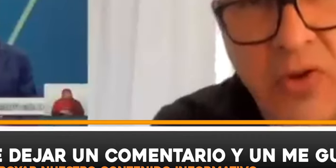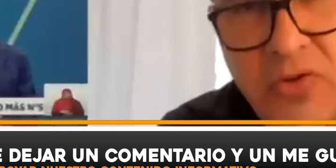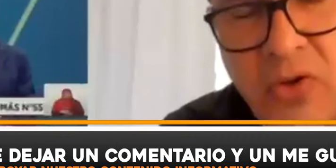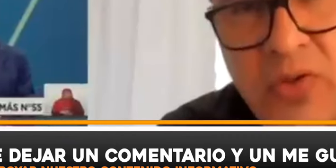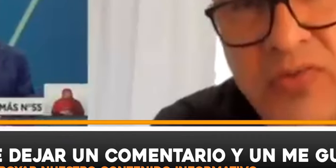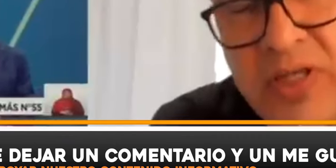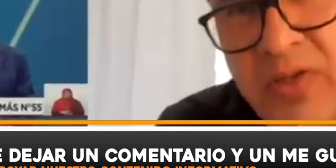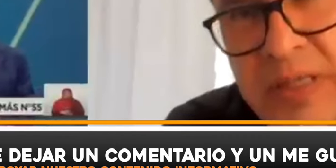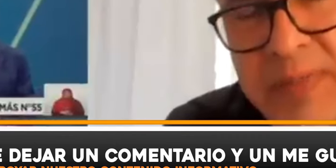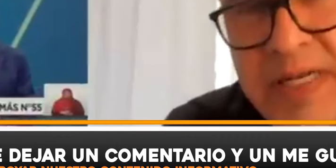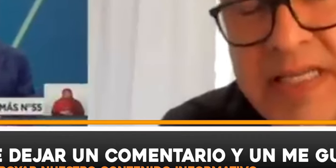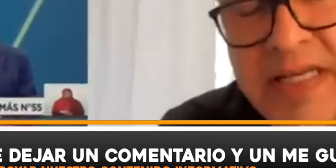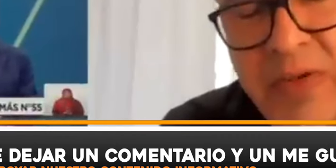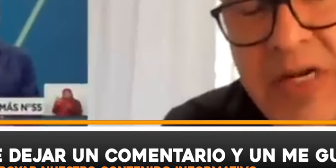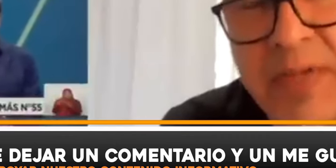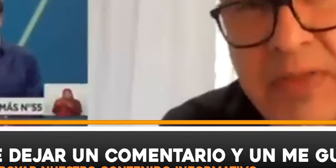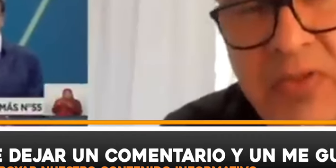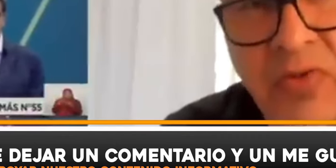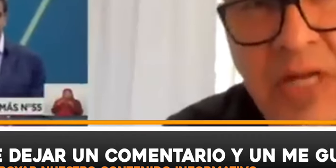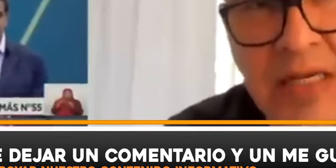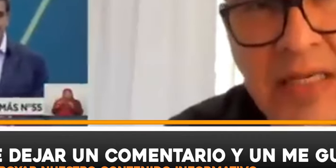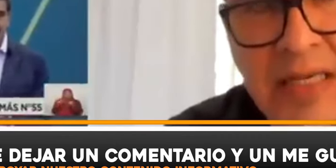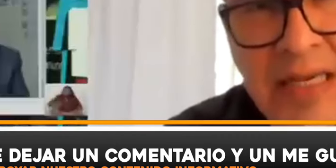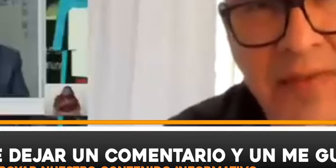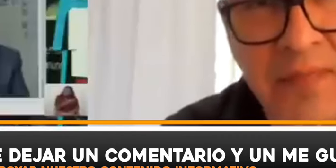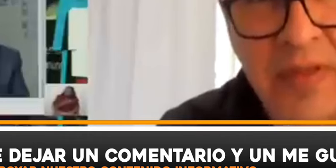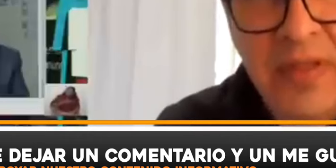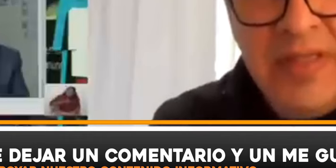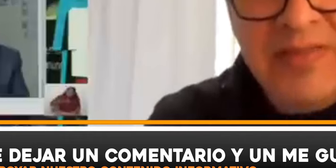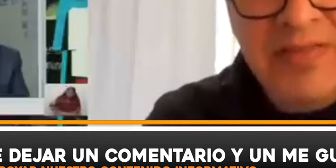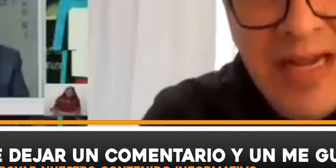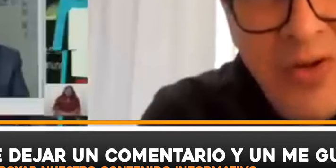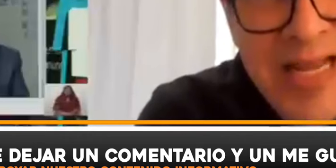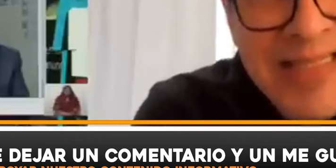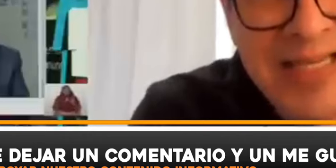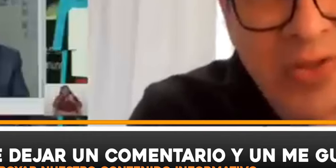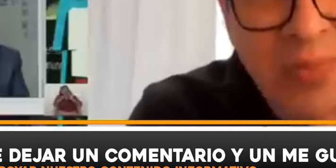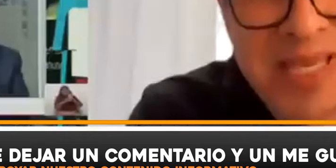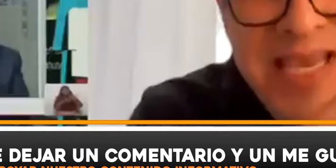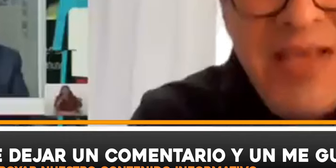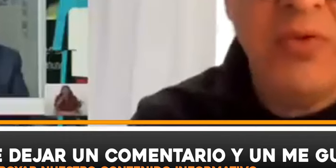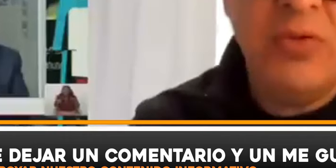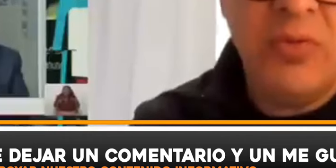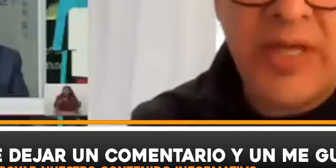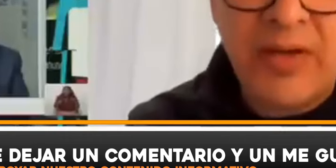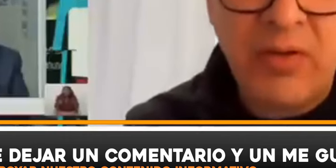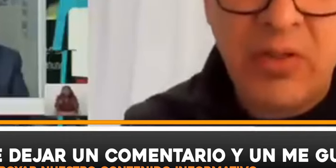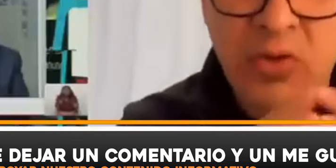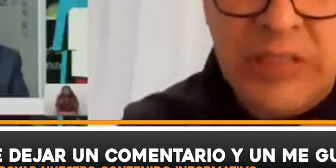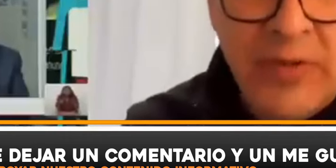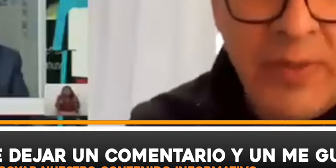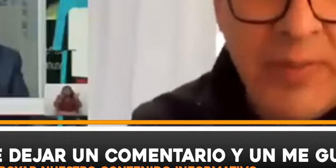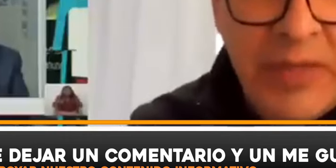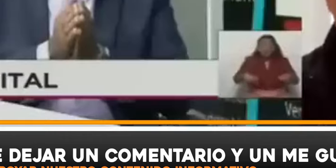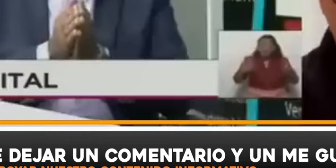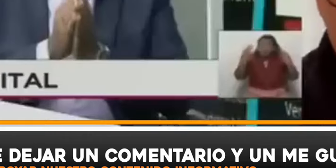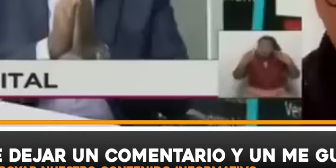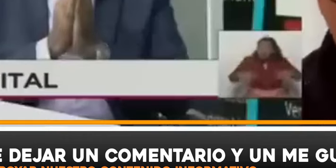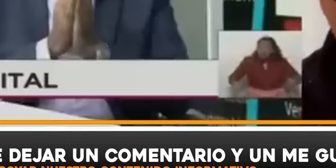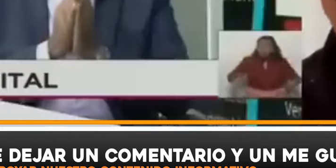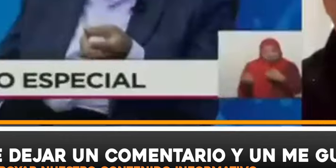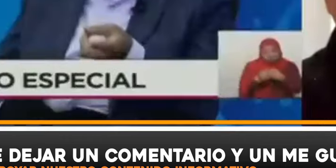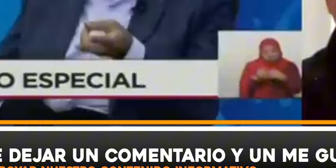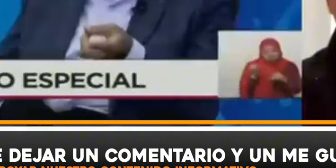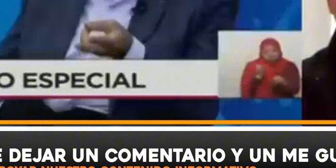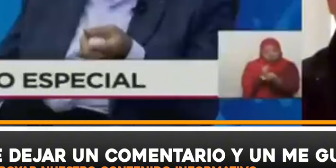Mira, yo coincido, y también añadiría un elemento adicional, que es que si algo le ha tenido miedo el gobierno de Hugo Chávez primero y después de